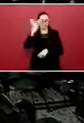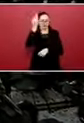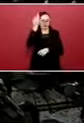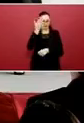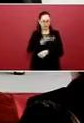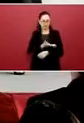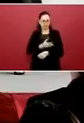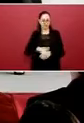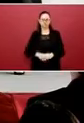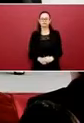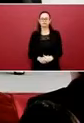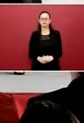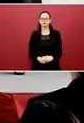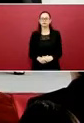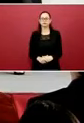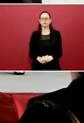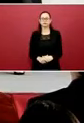Federación.